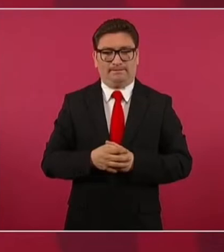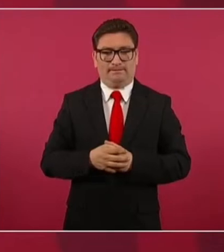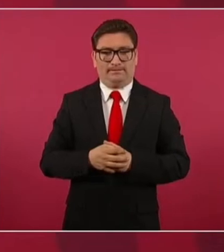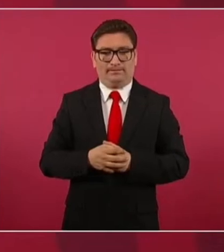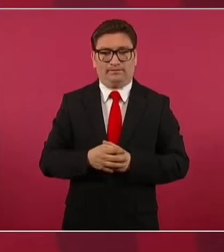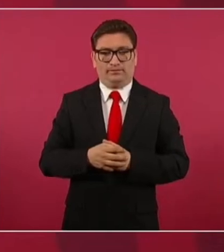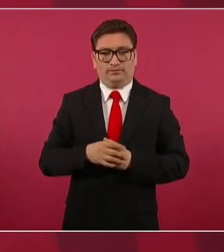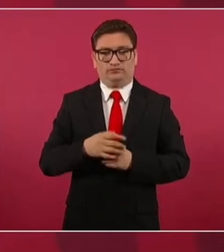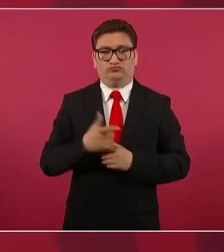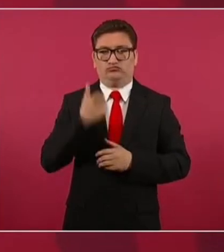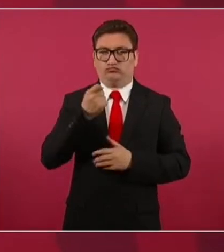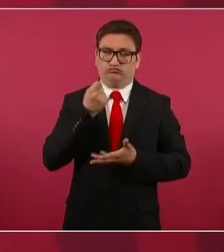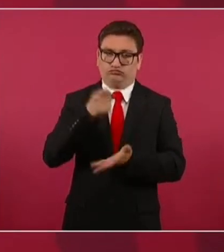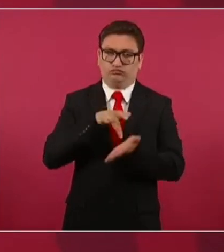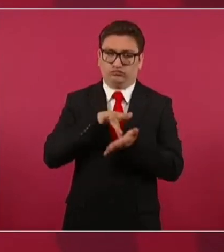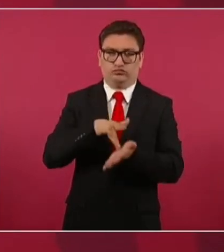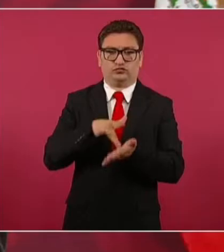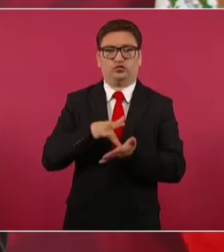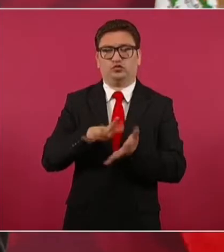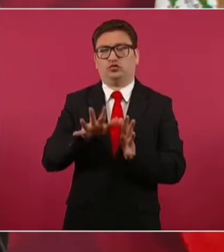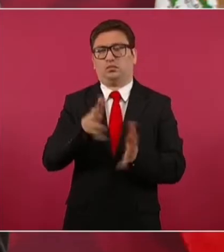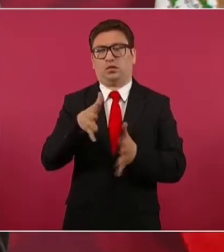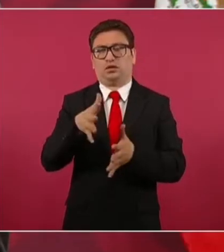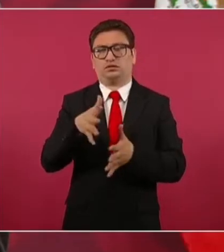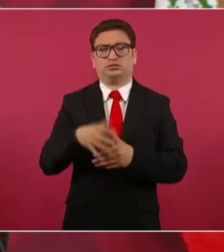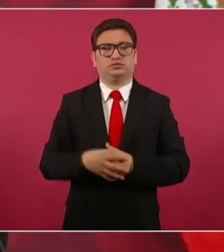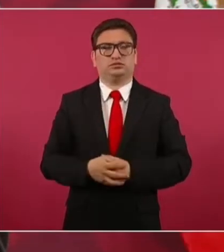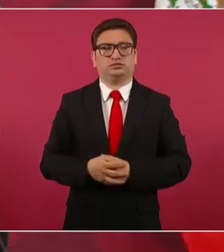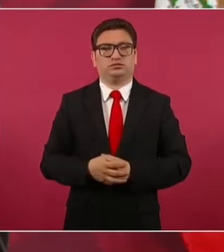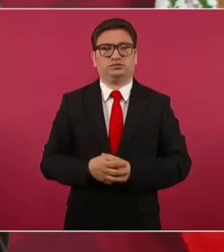Es una inversión como de